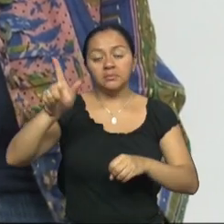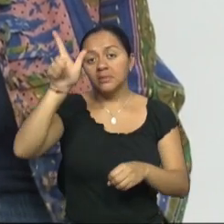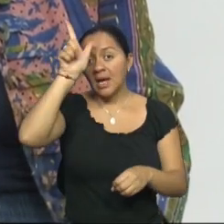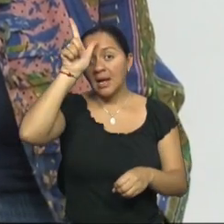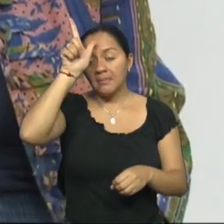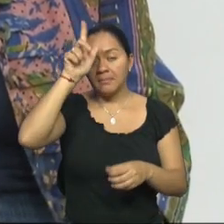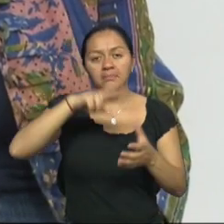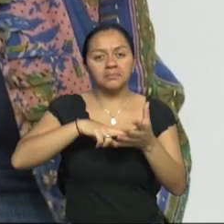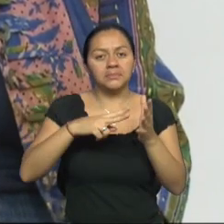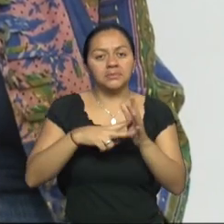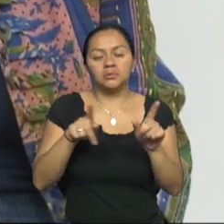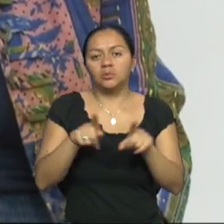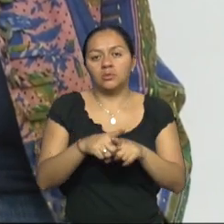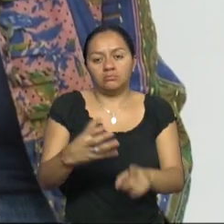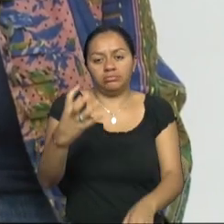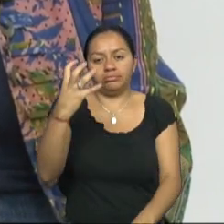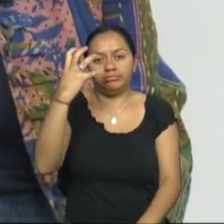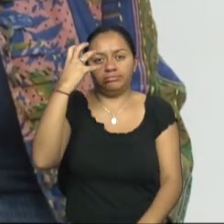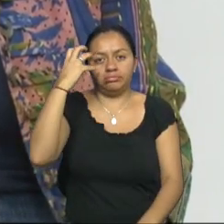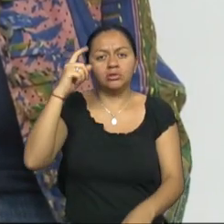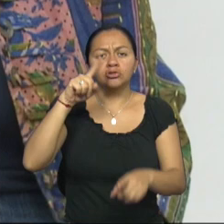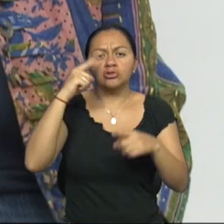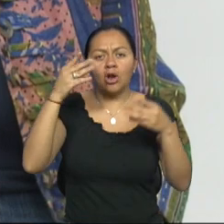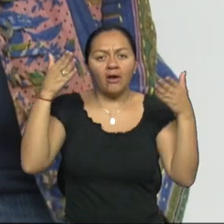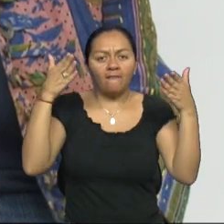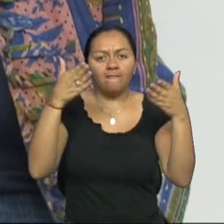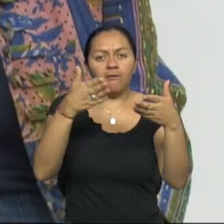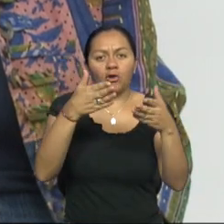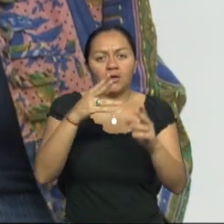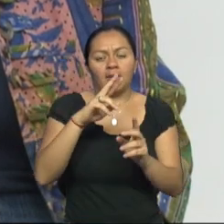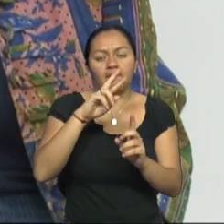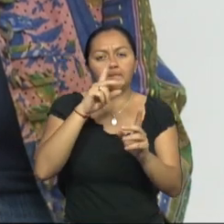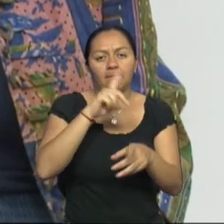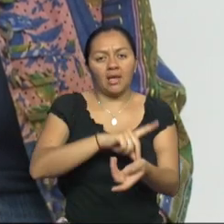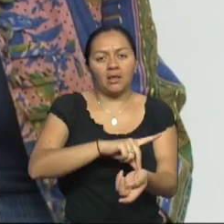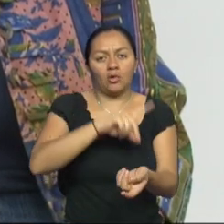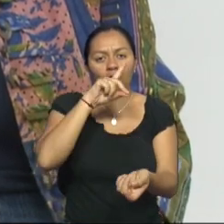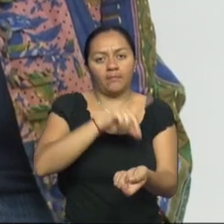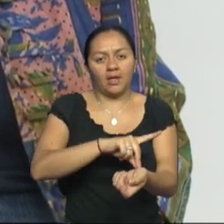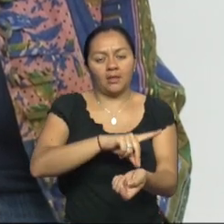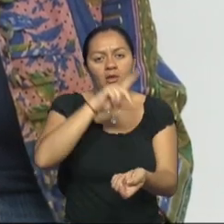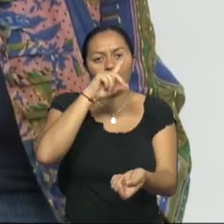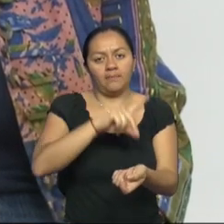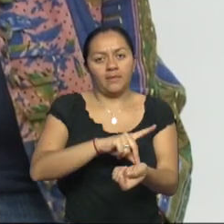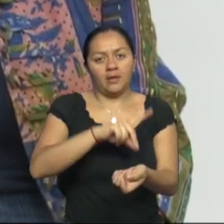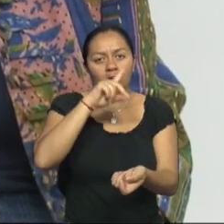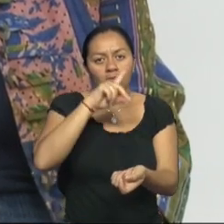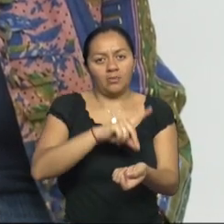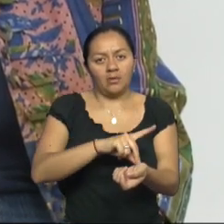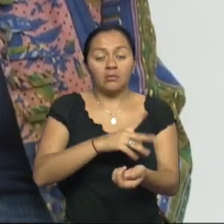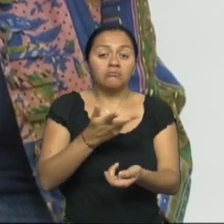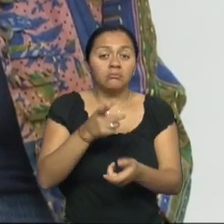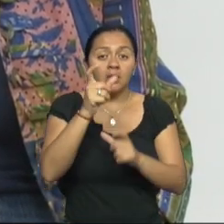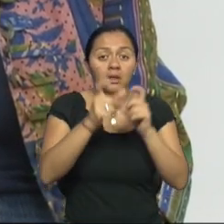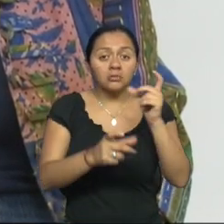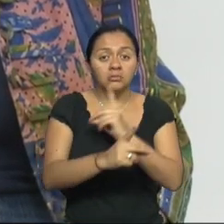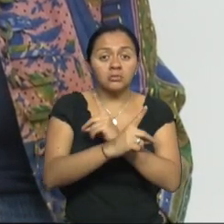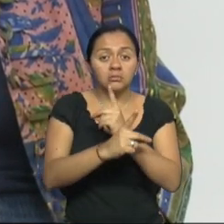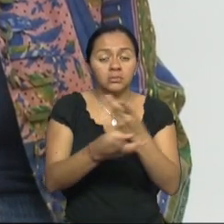bastante tradicionales, médicos. Muchas personas con discapacidad viven en instituciones.